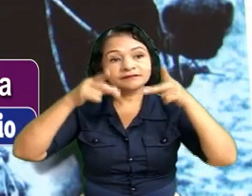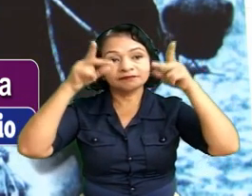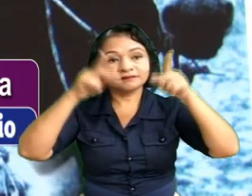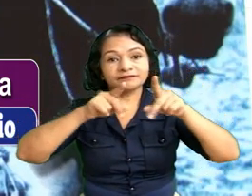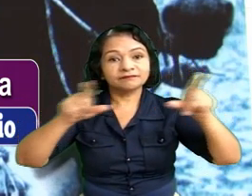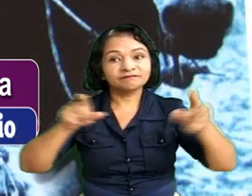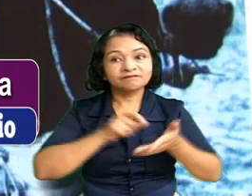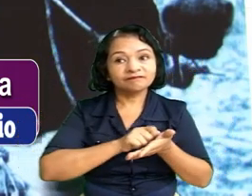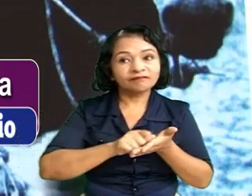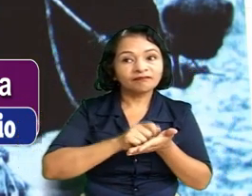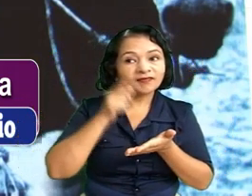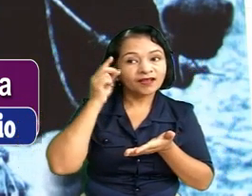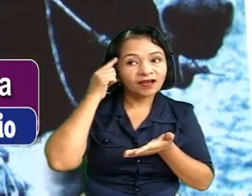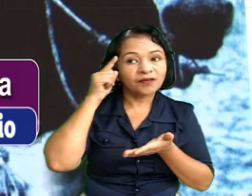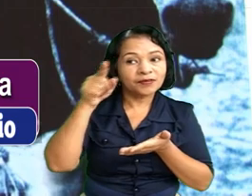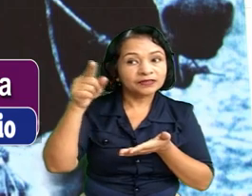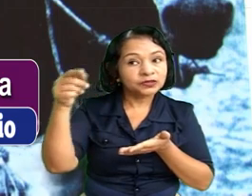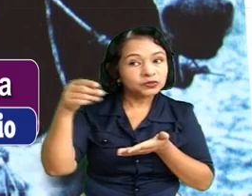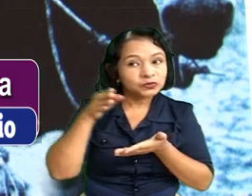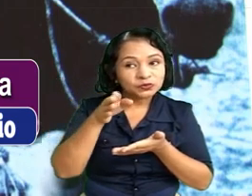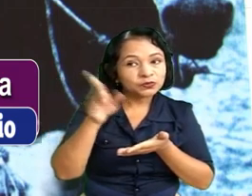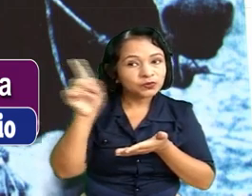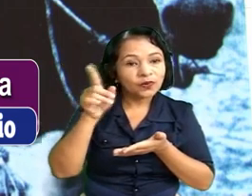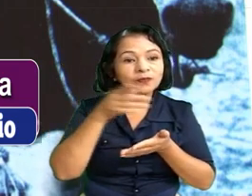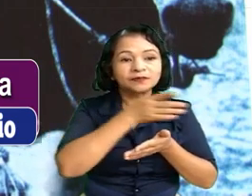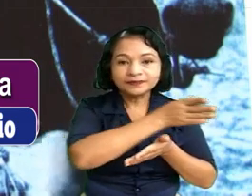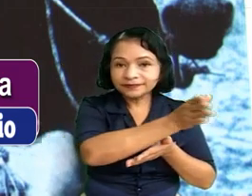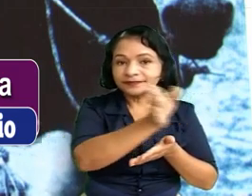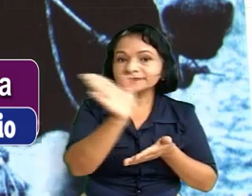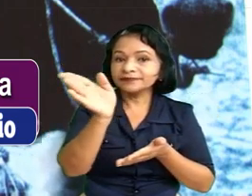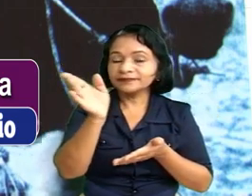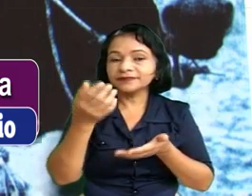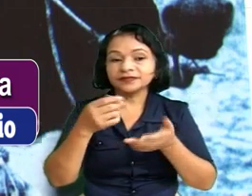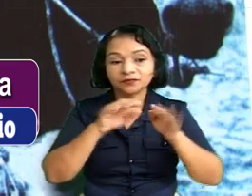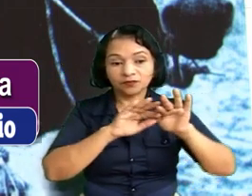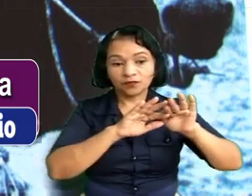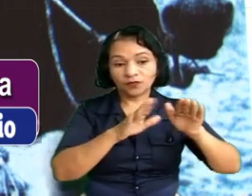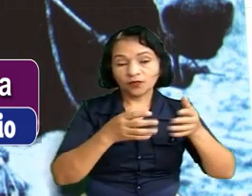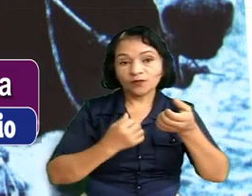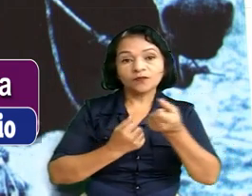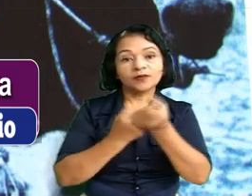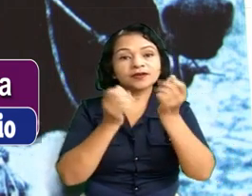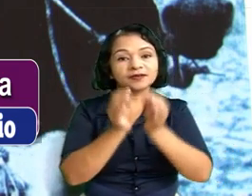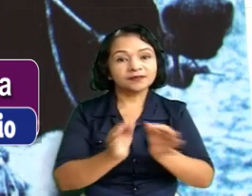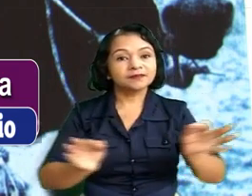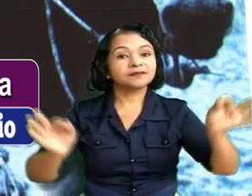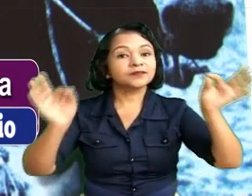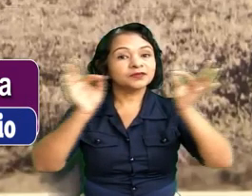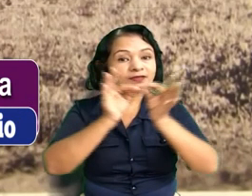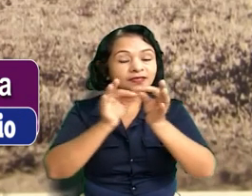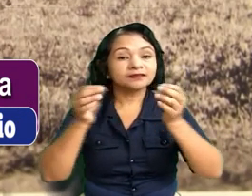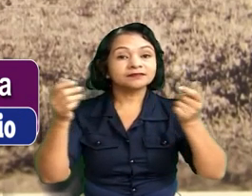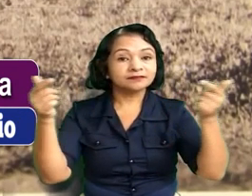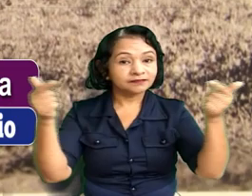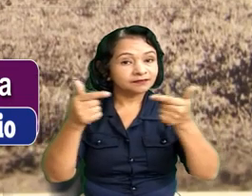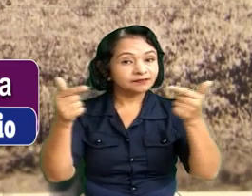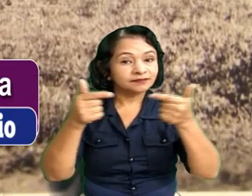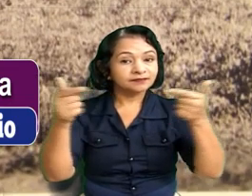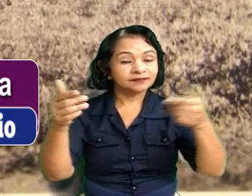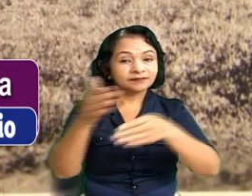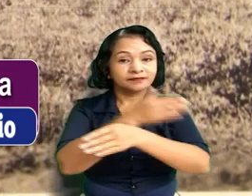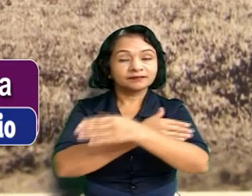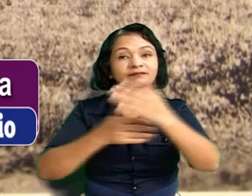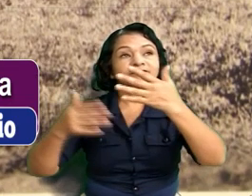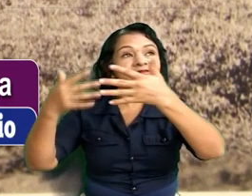para enfrentar la intervención. Entonces, ella era un sostén importante en esa batalla enfrentando al